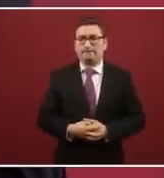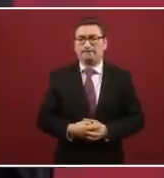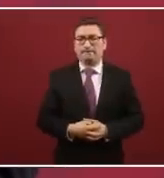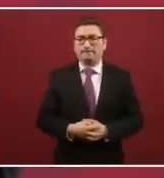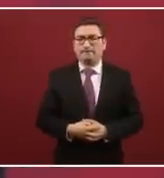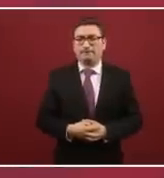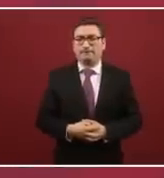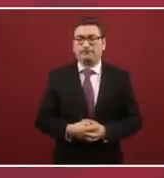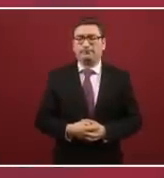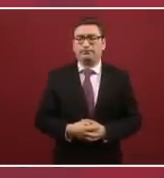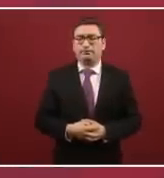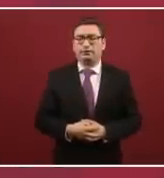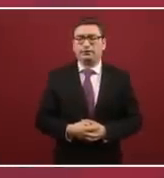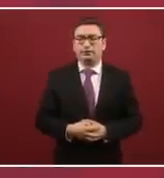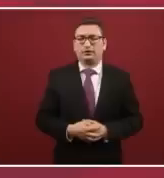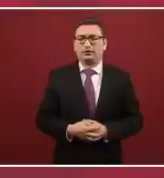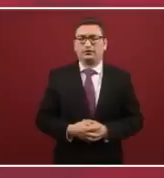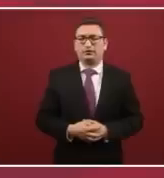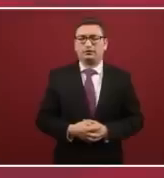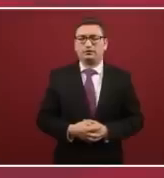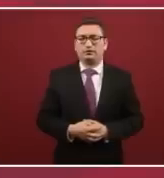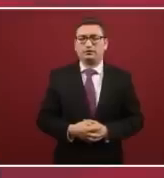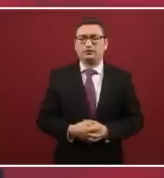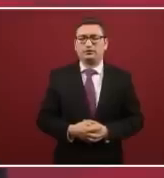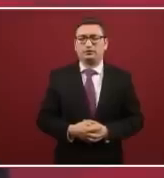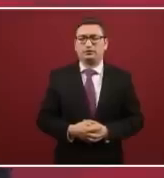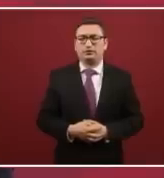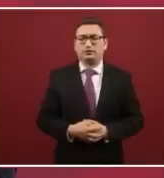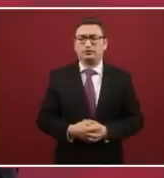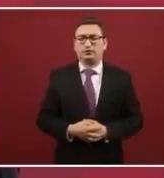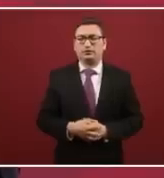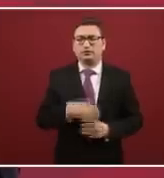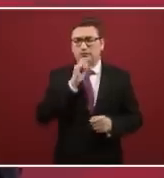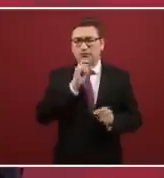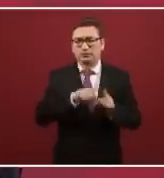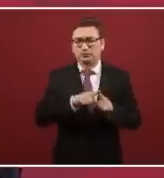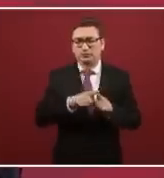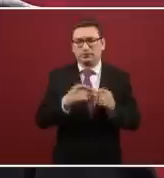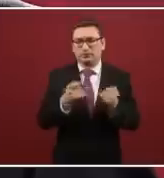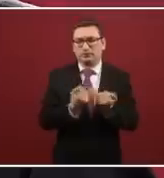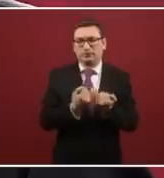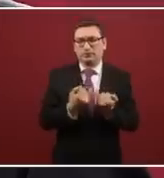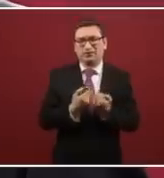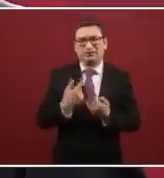con la idea de no abandonar la casa.